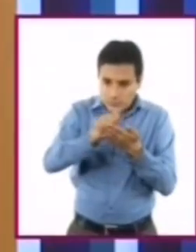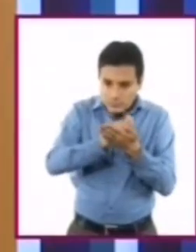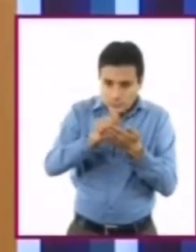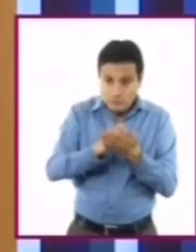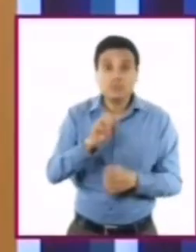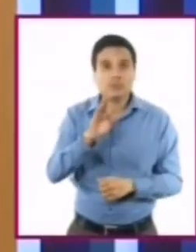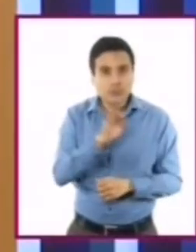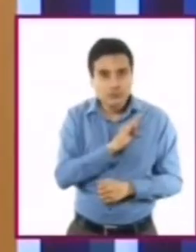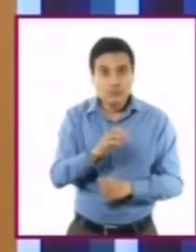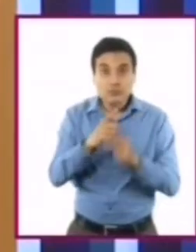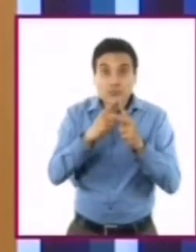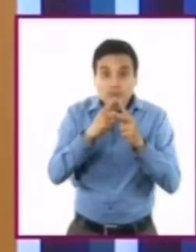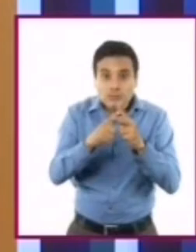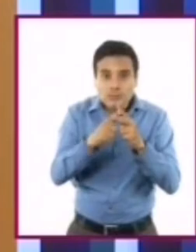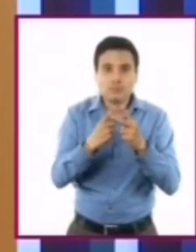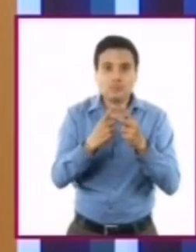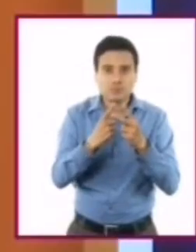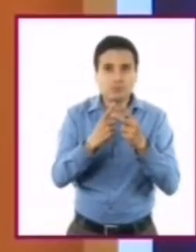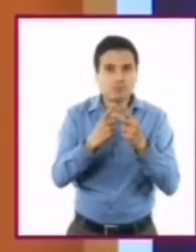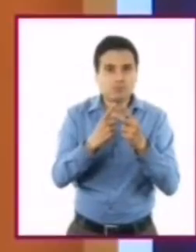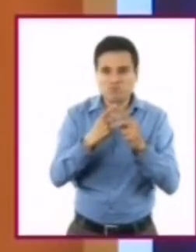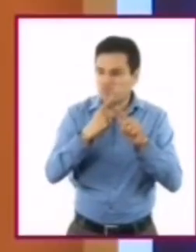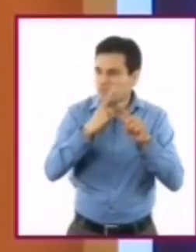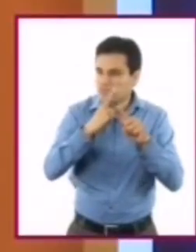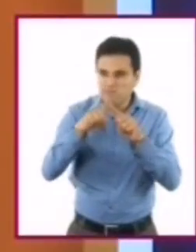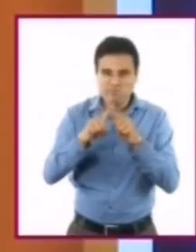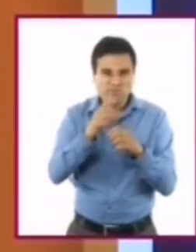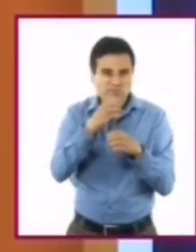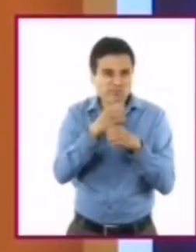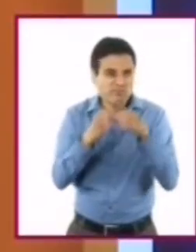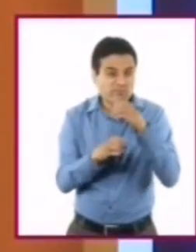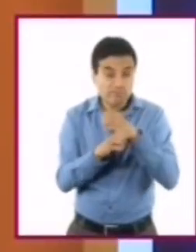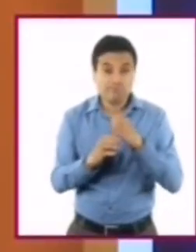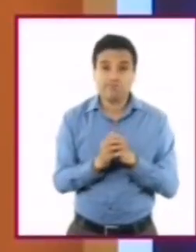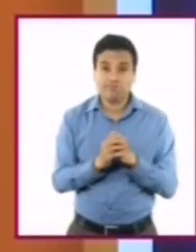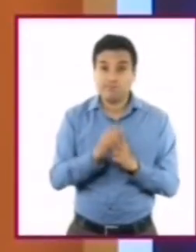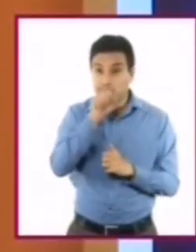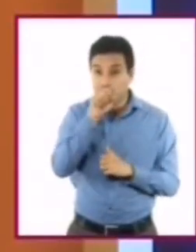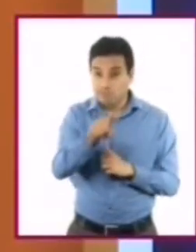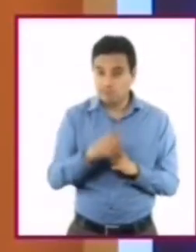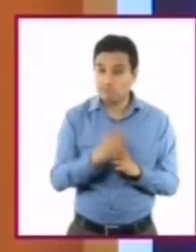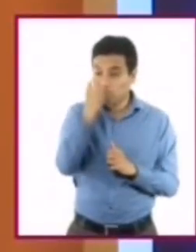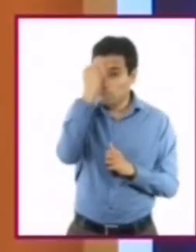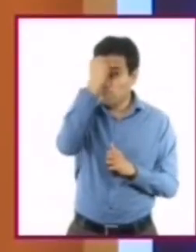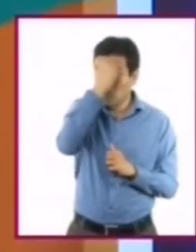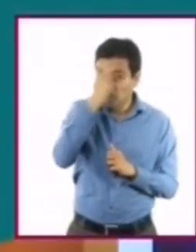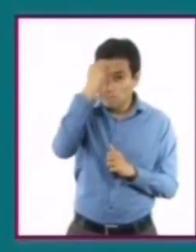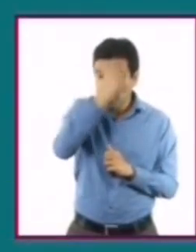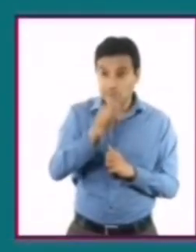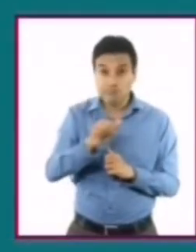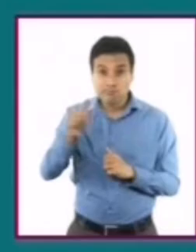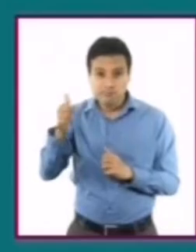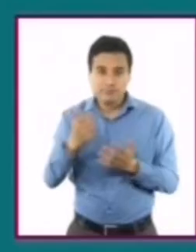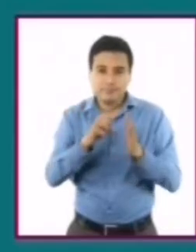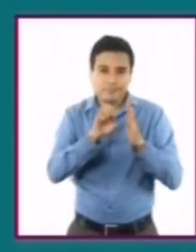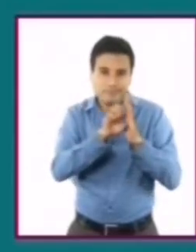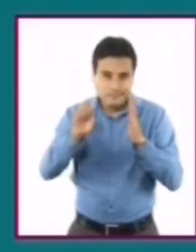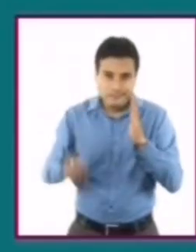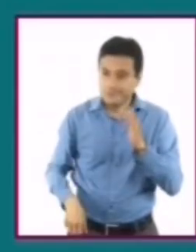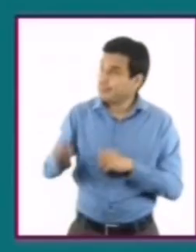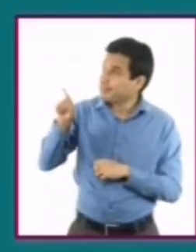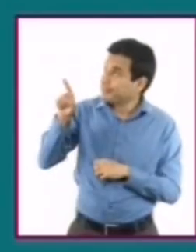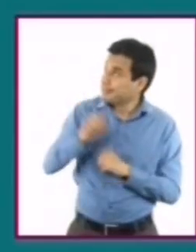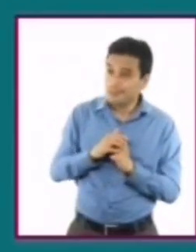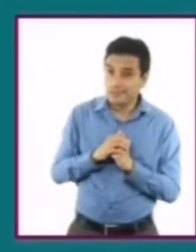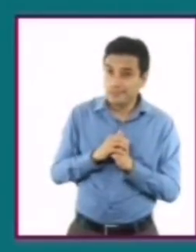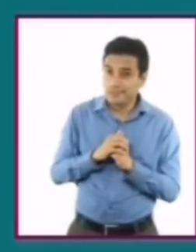precisión trayectorias con base en su ley, así como validar teorías de otros filósofos naturales como Tycho Brahe,